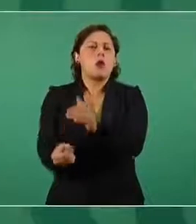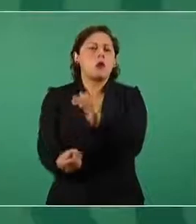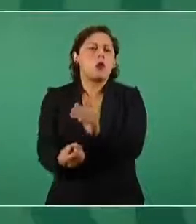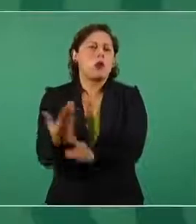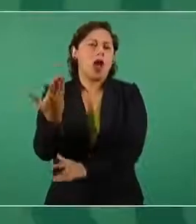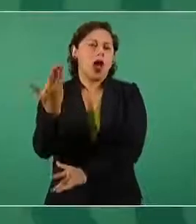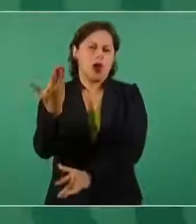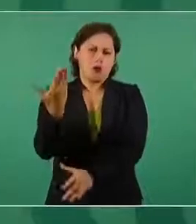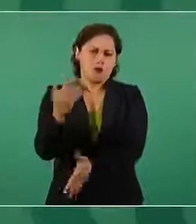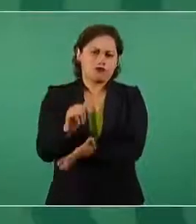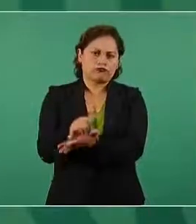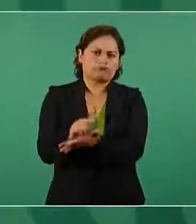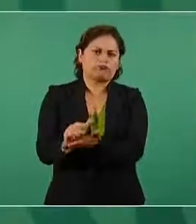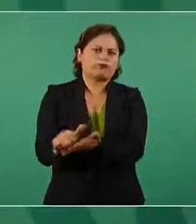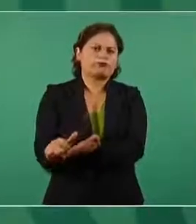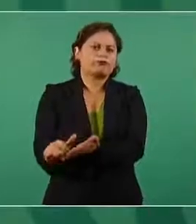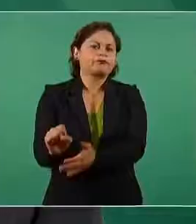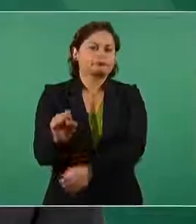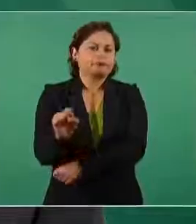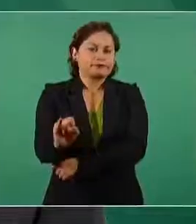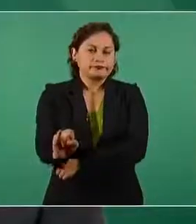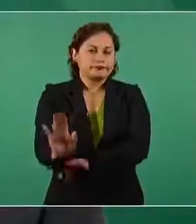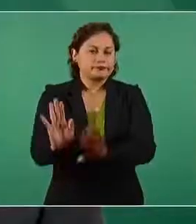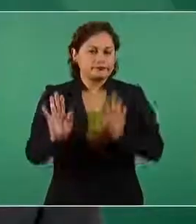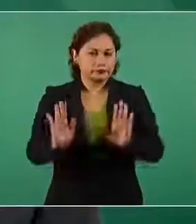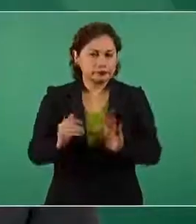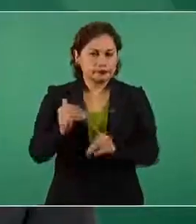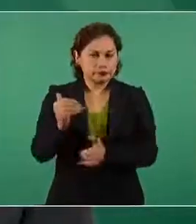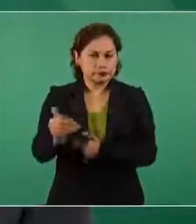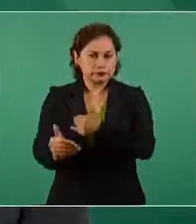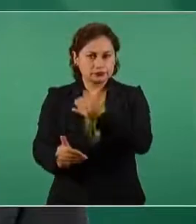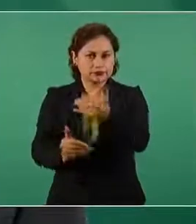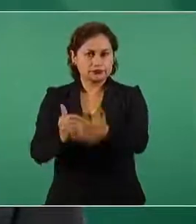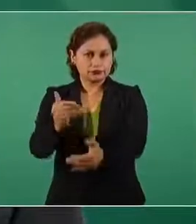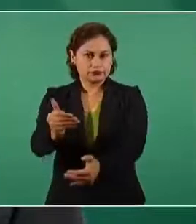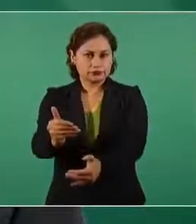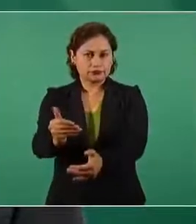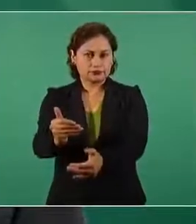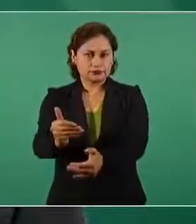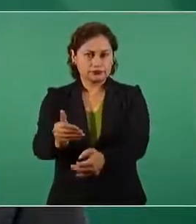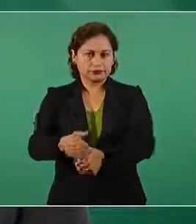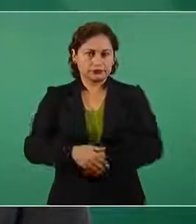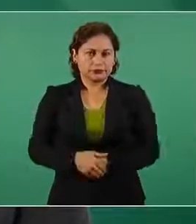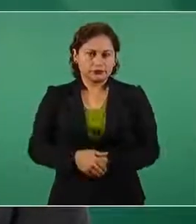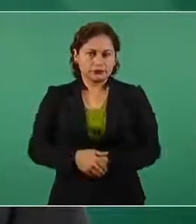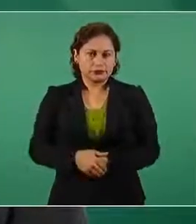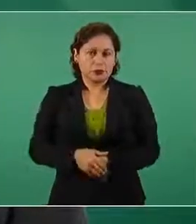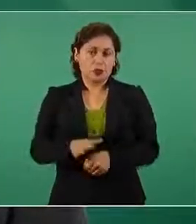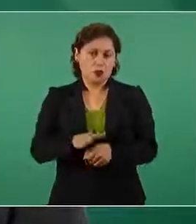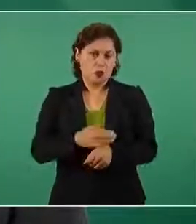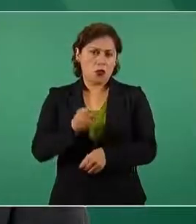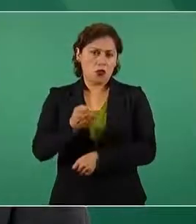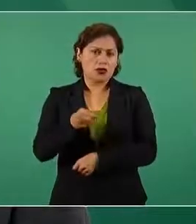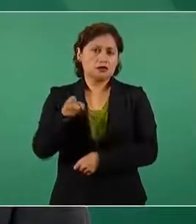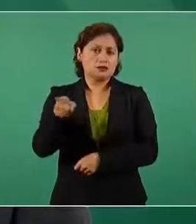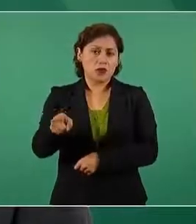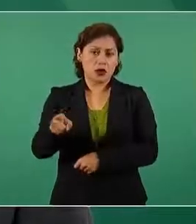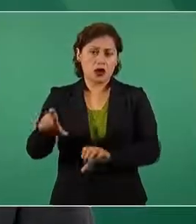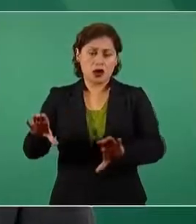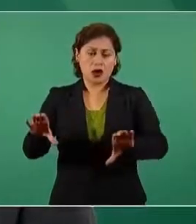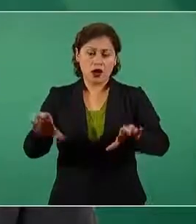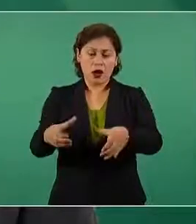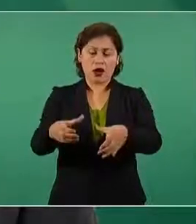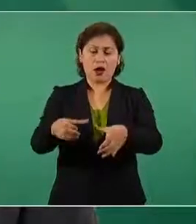Y ayuda mucho el hecho de que sea presidente de la Suprema Corte,